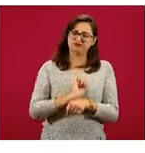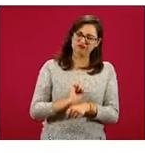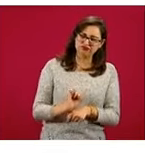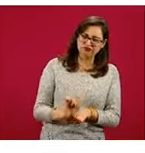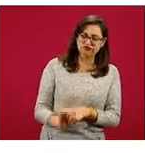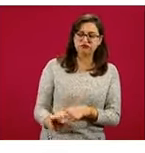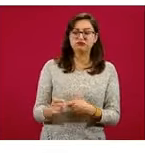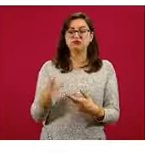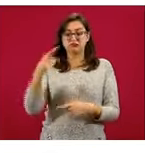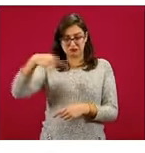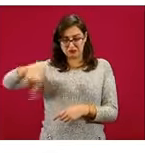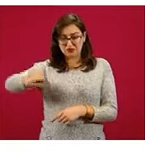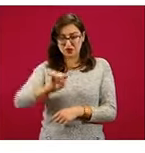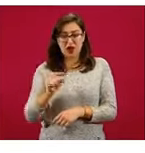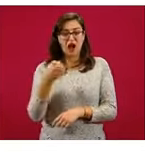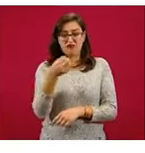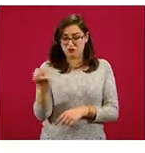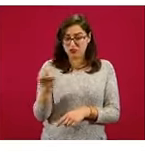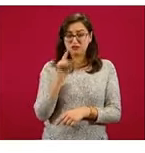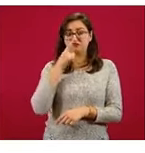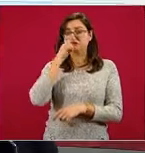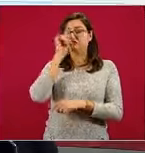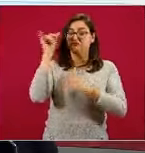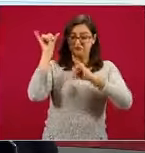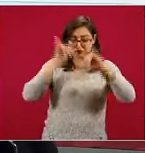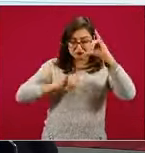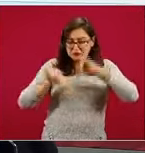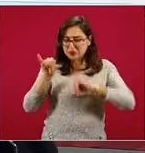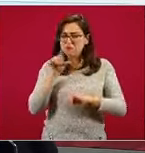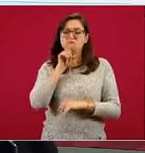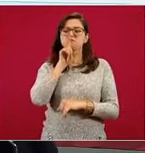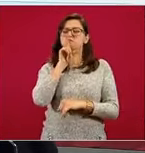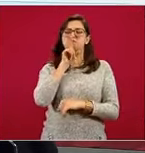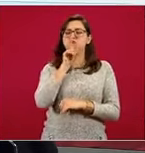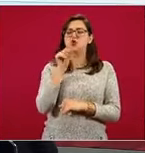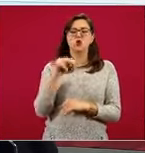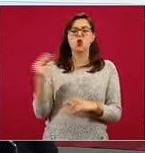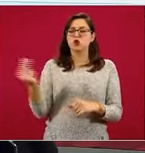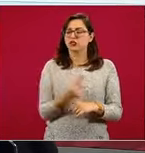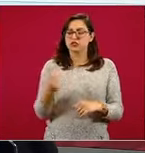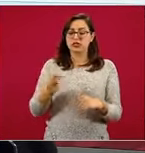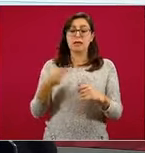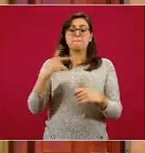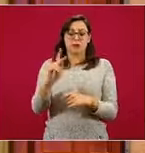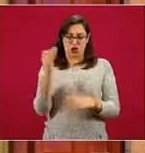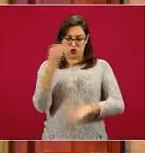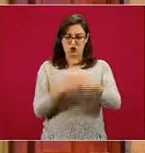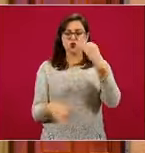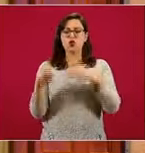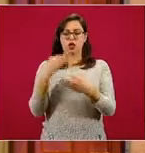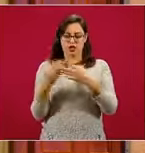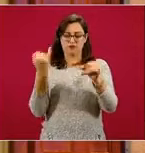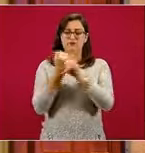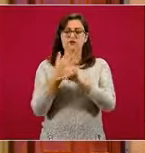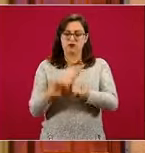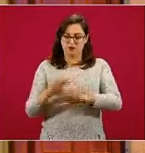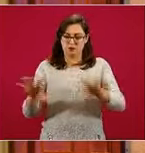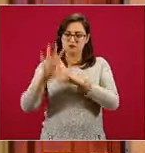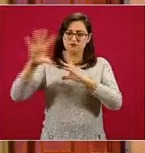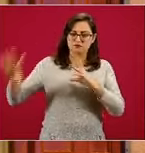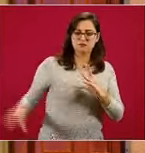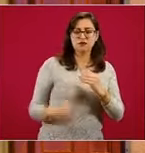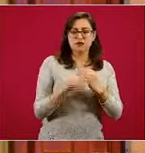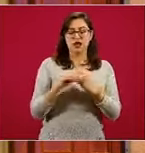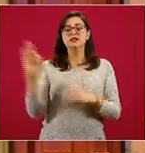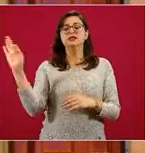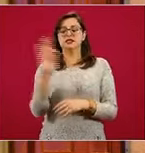todas necesitan recibir una muestra, pero sí todas son integradas a la información de la plataforma, son notificadas como